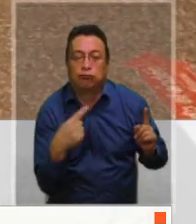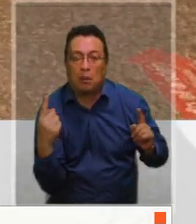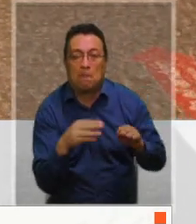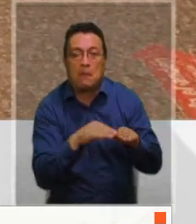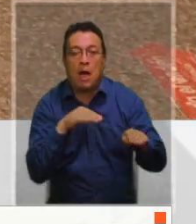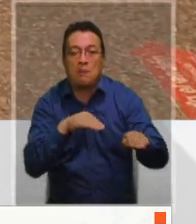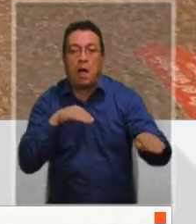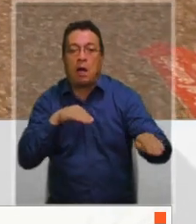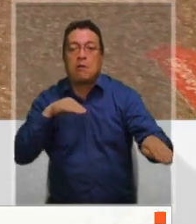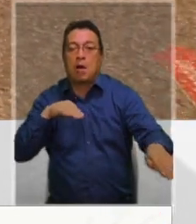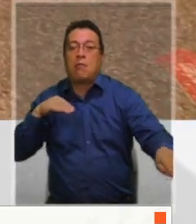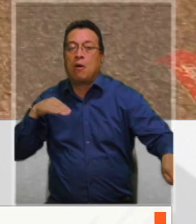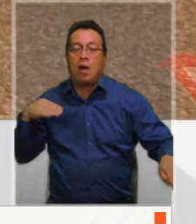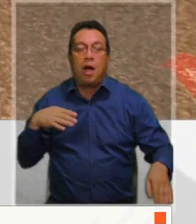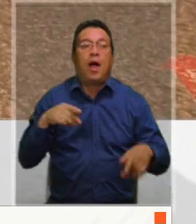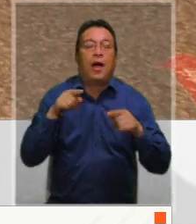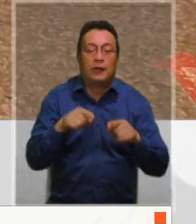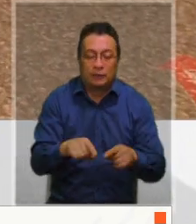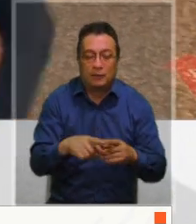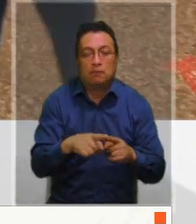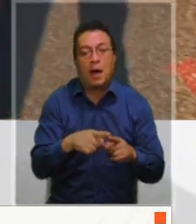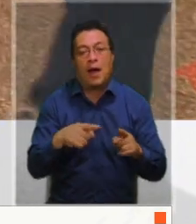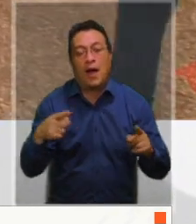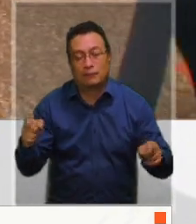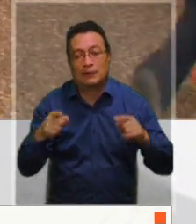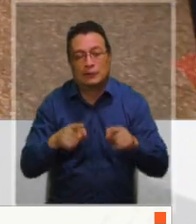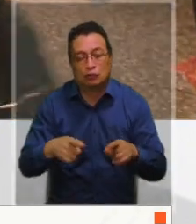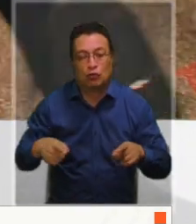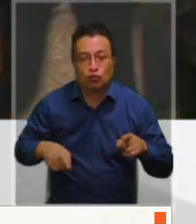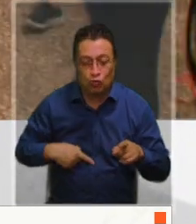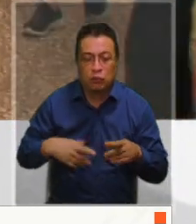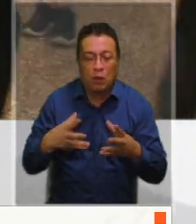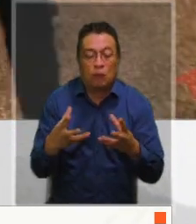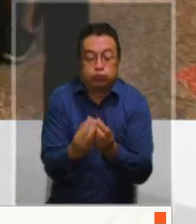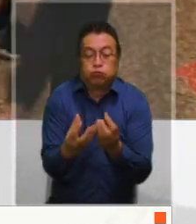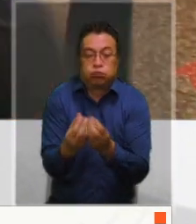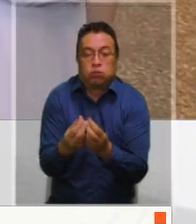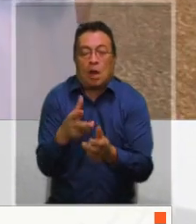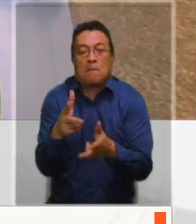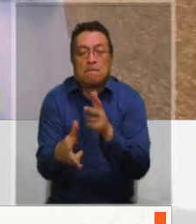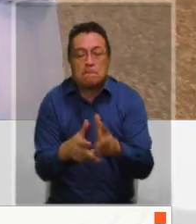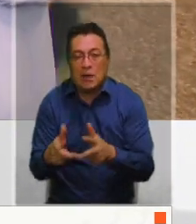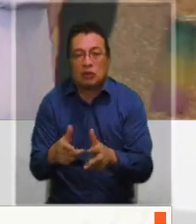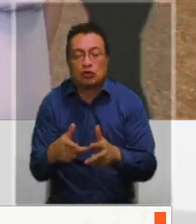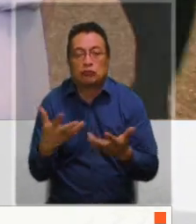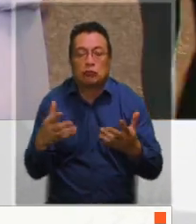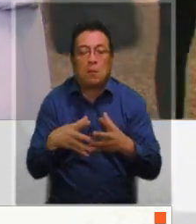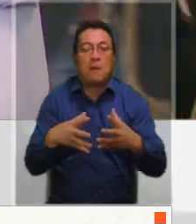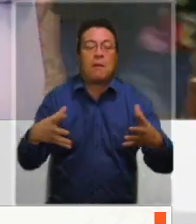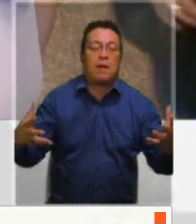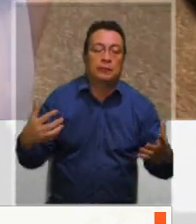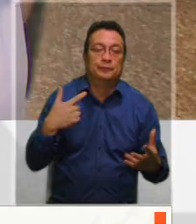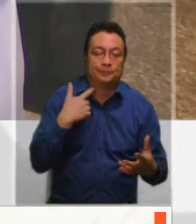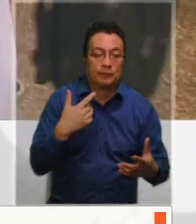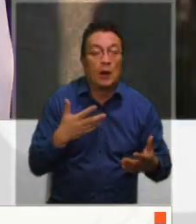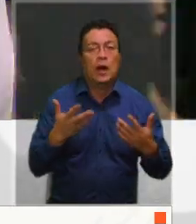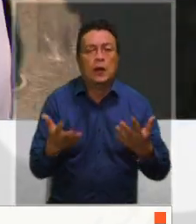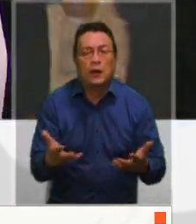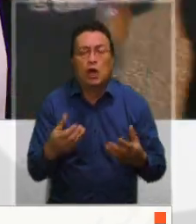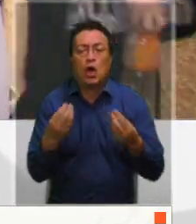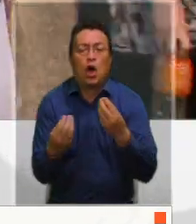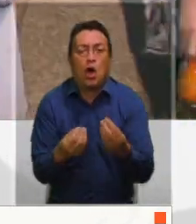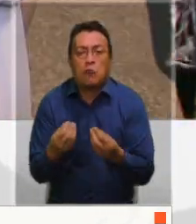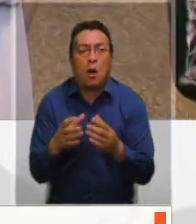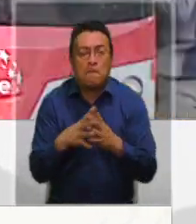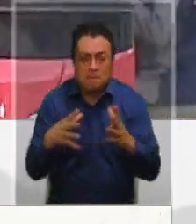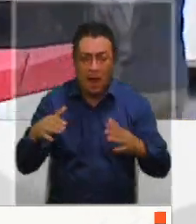más. Y eso nos hace que los intervalos sean más largos y por lo tanto es una grupa de gente que viene saliendo del metro en grandes volúmenes. ¿Y entonces se le puede colocar